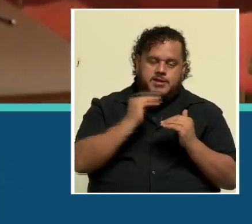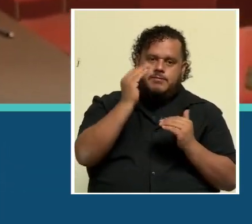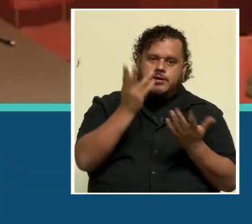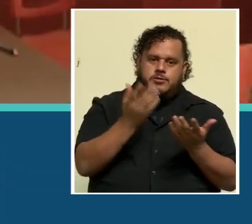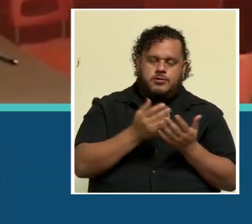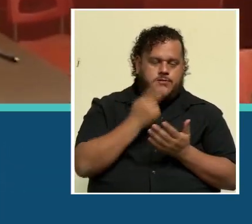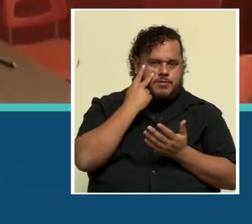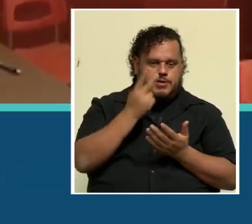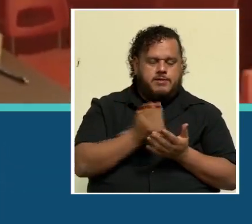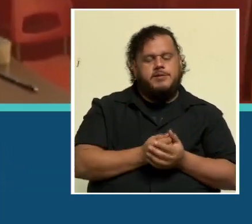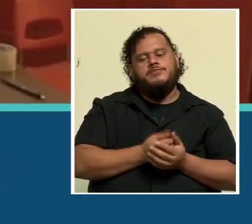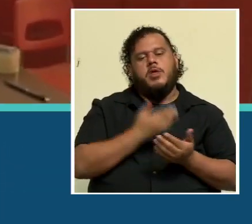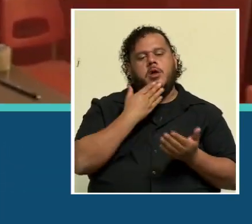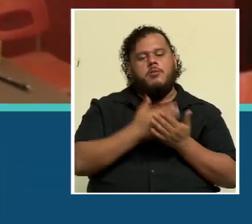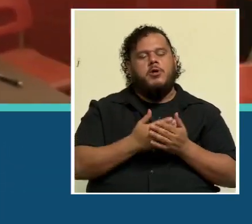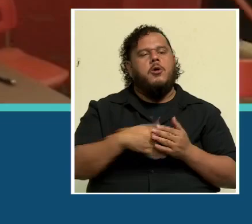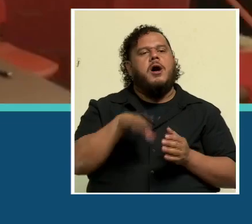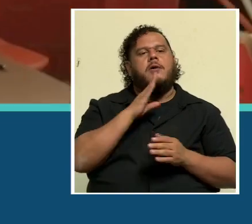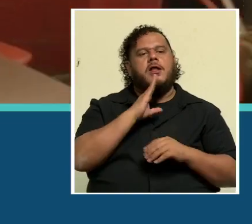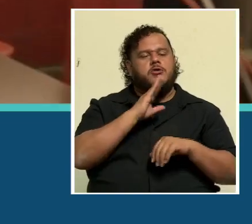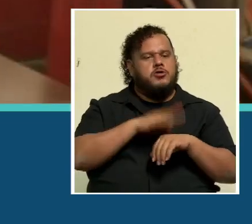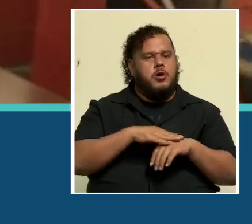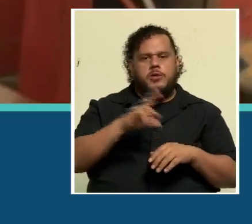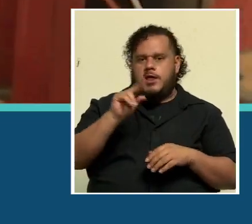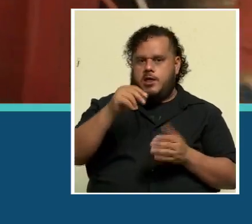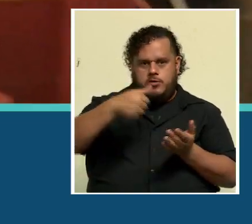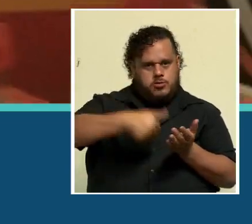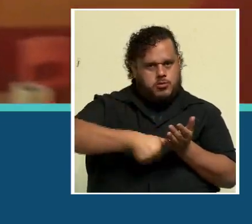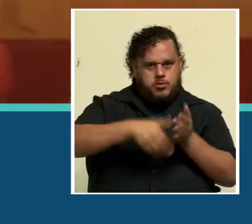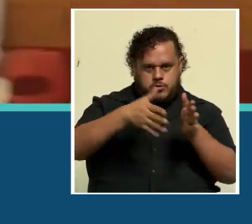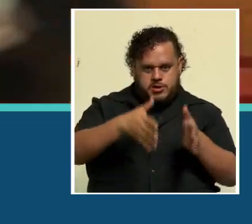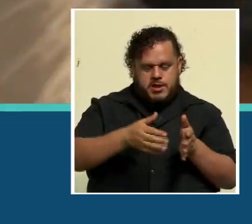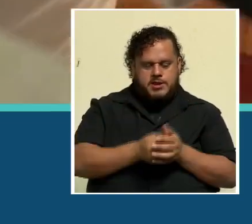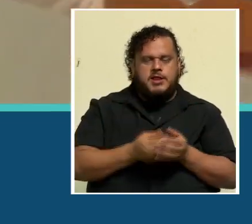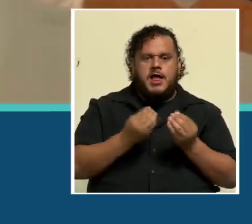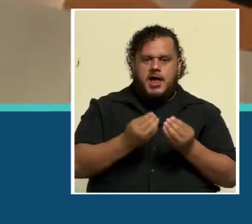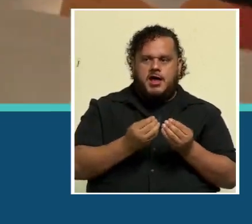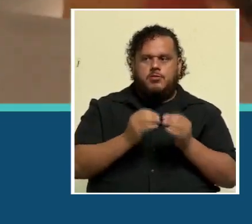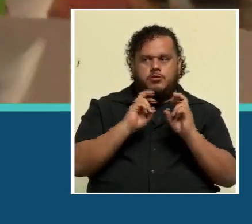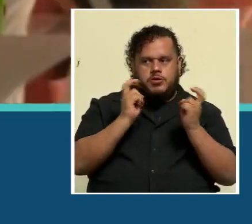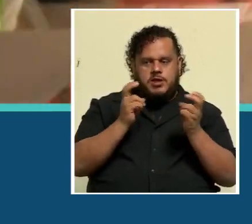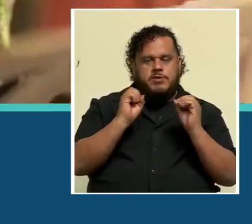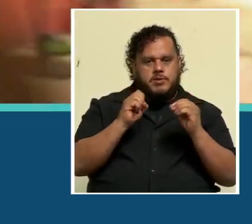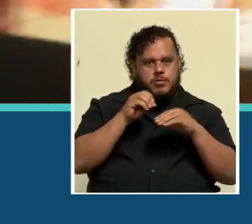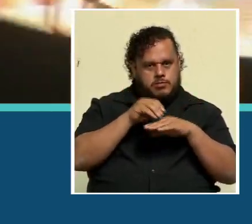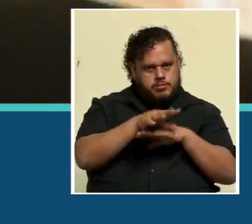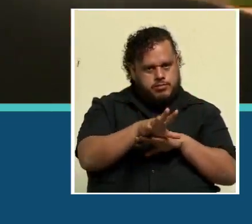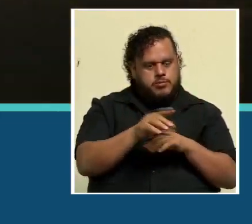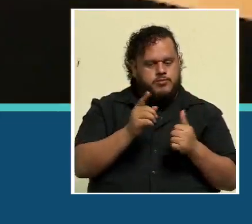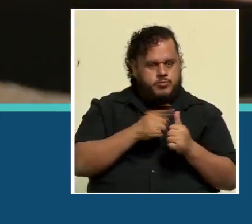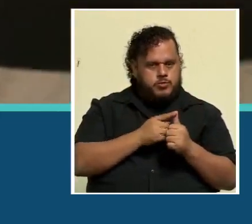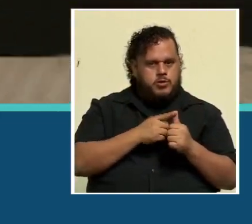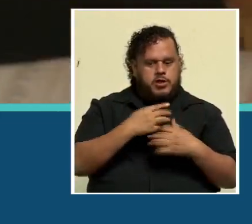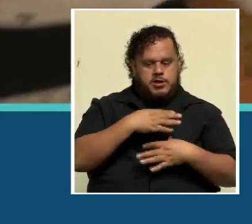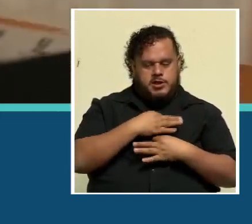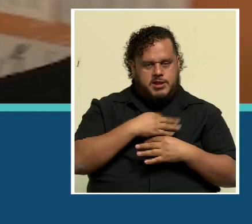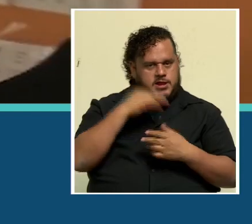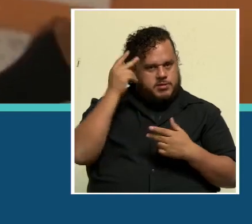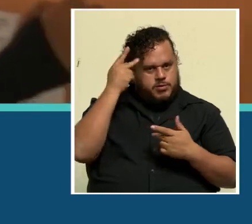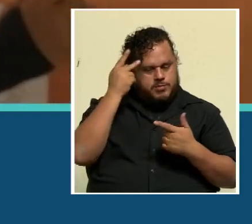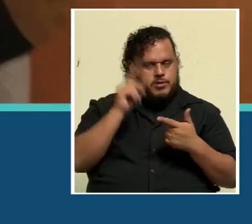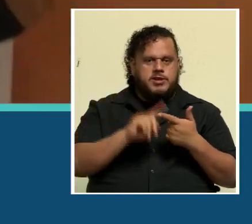ver, en términos de abstencionismo hay varias fuerzas que pueden incidir, ¿verdad? Una de ellas es el interés por la